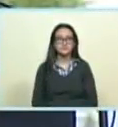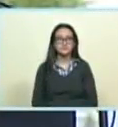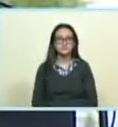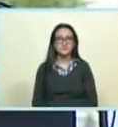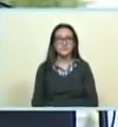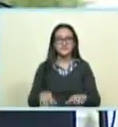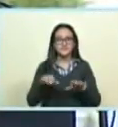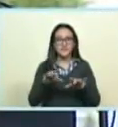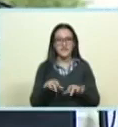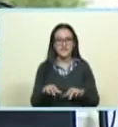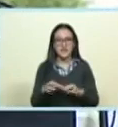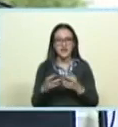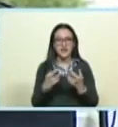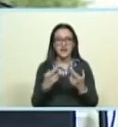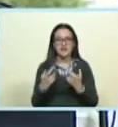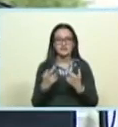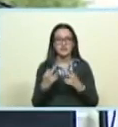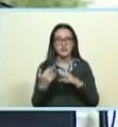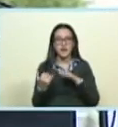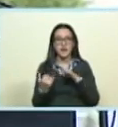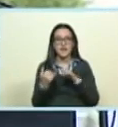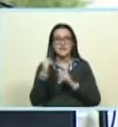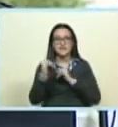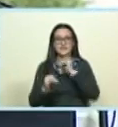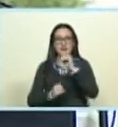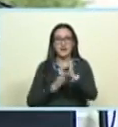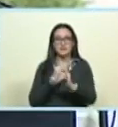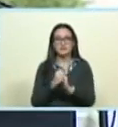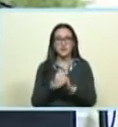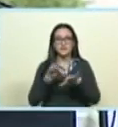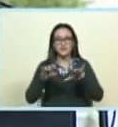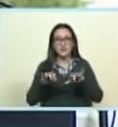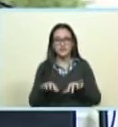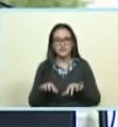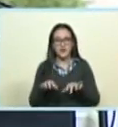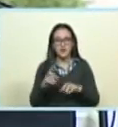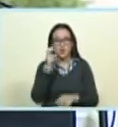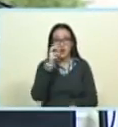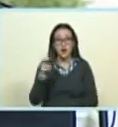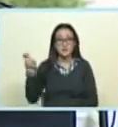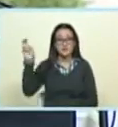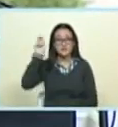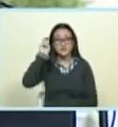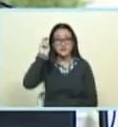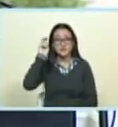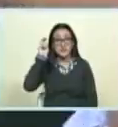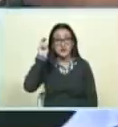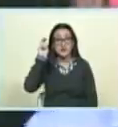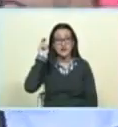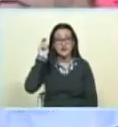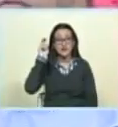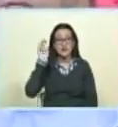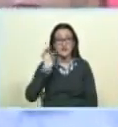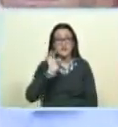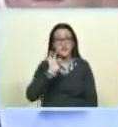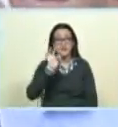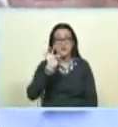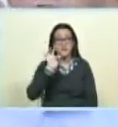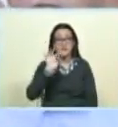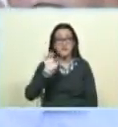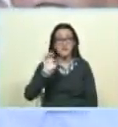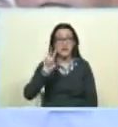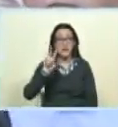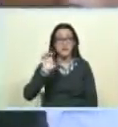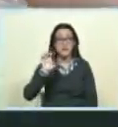La Secretaría de Relaciones Internacionales, el secretario, el canciller, quiere decir, de la FEBET,